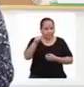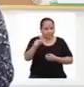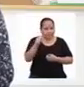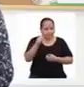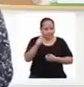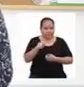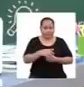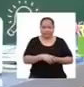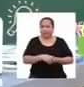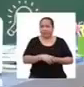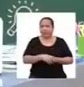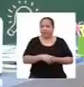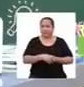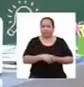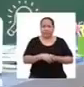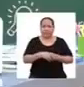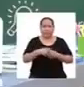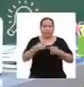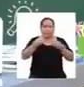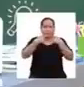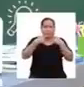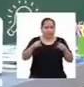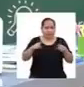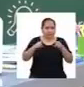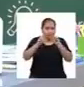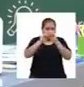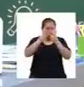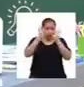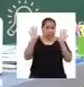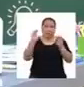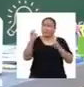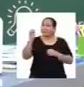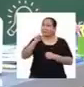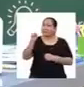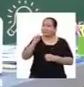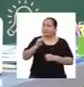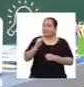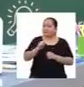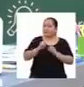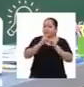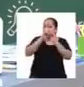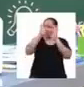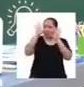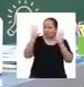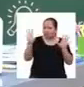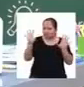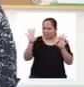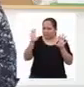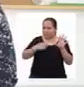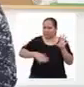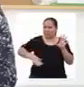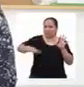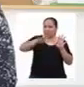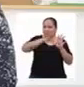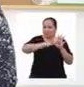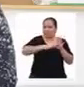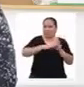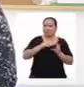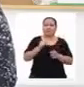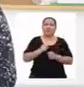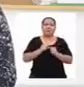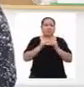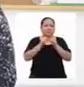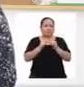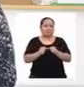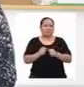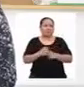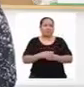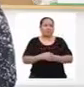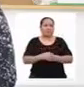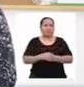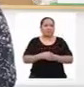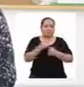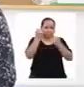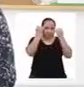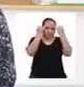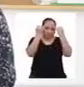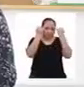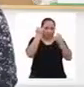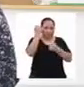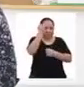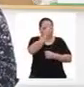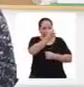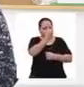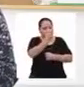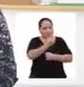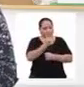es claro? Creo que sí hay claridad en el texto en su conjunto. Continuemos. ¿Las ideas de cada